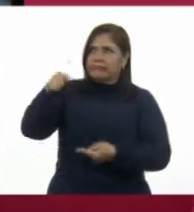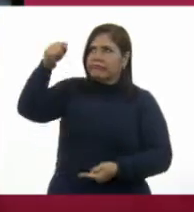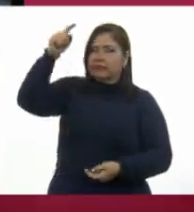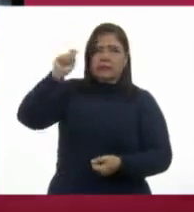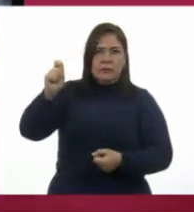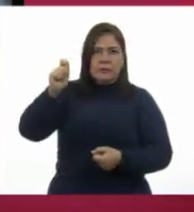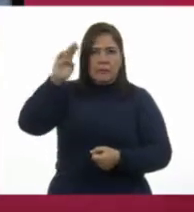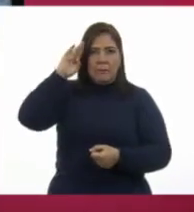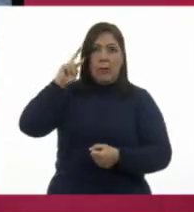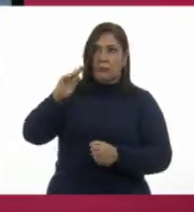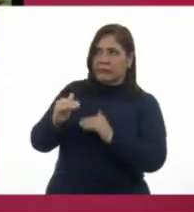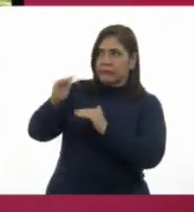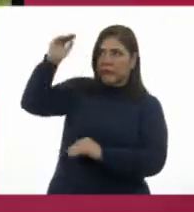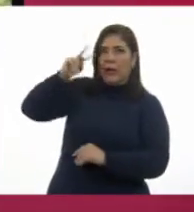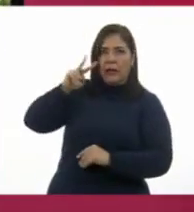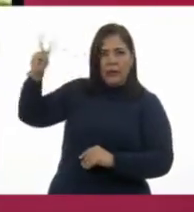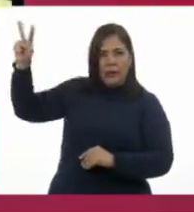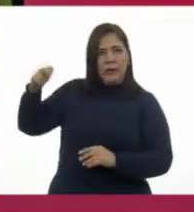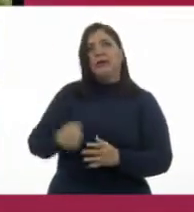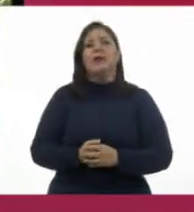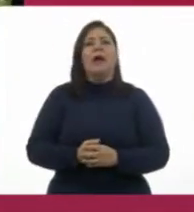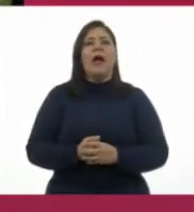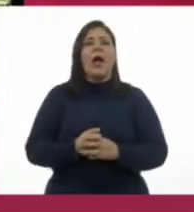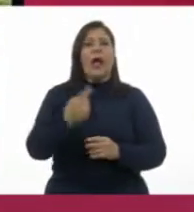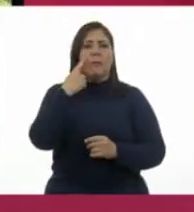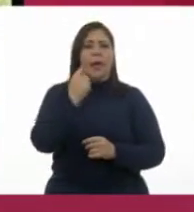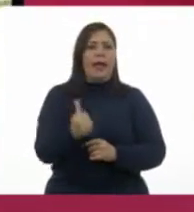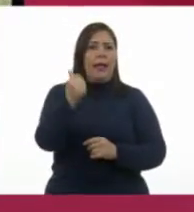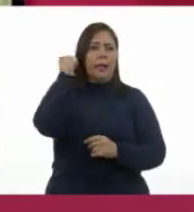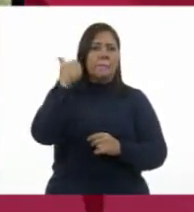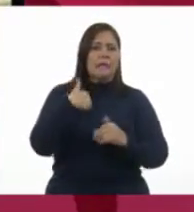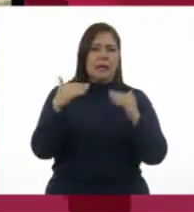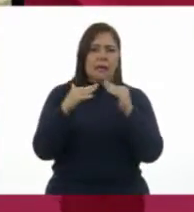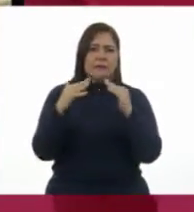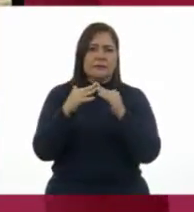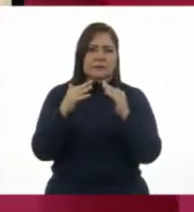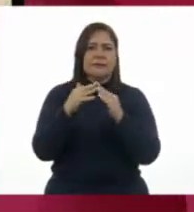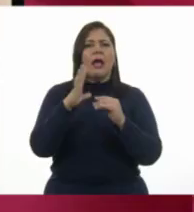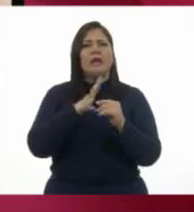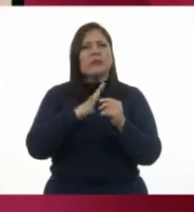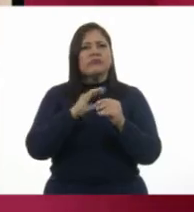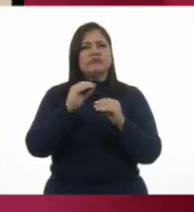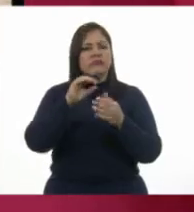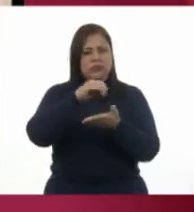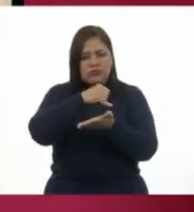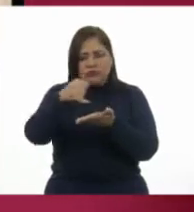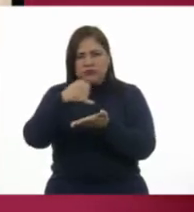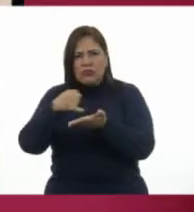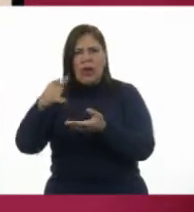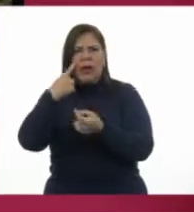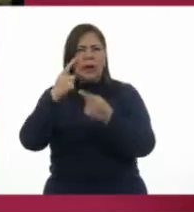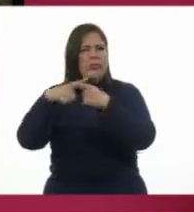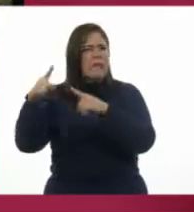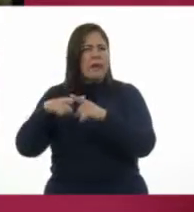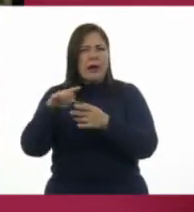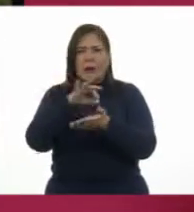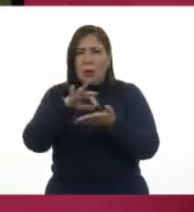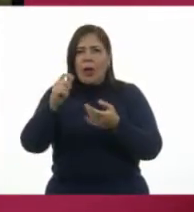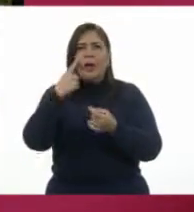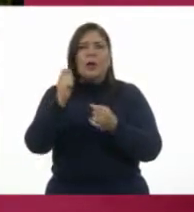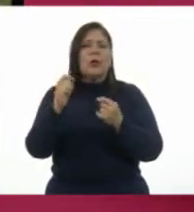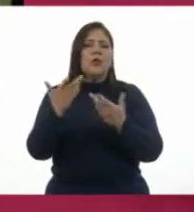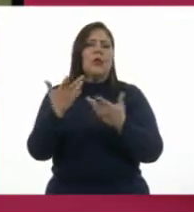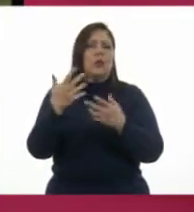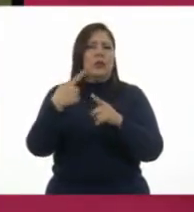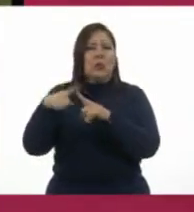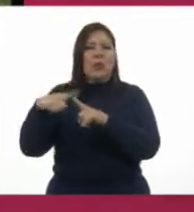de tamaño. Atrás de mi casa sembramos muchas cosas. Algunas de ellas las sacamos de